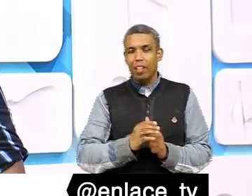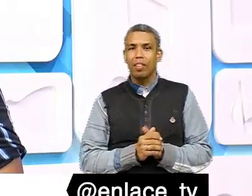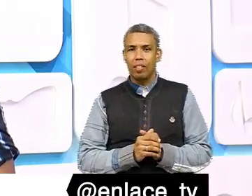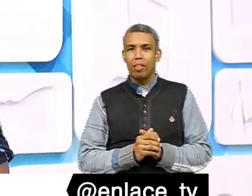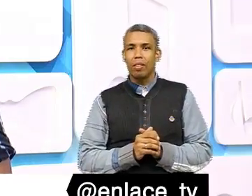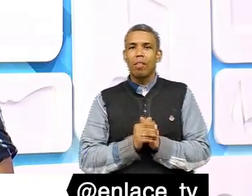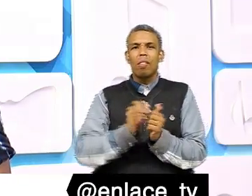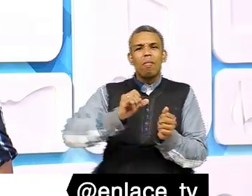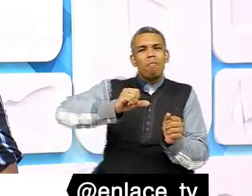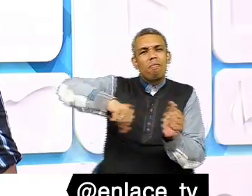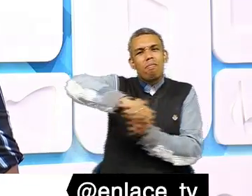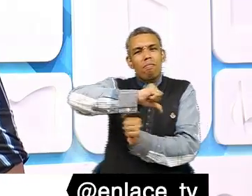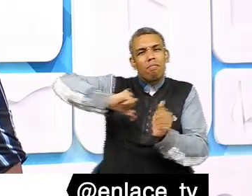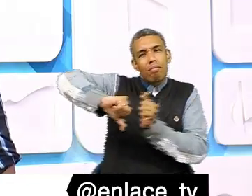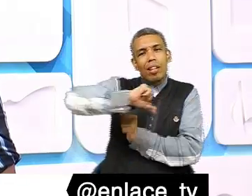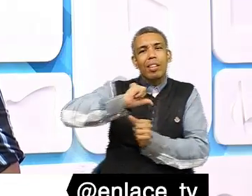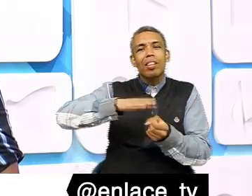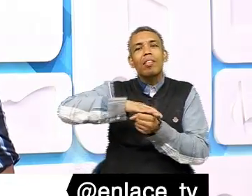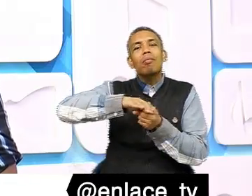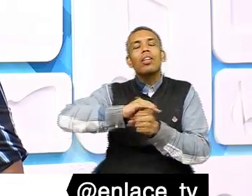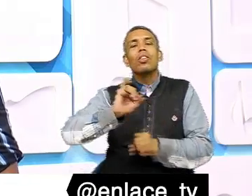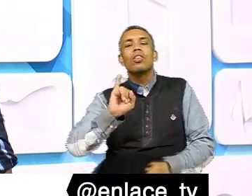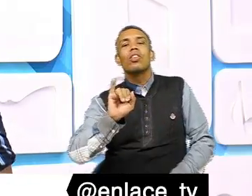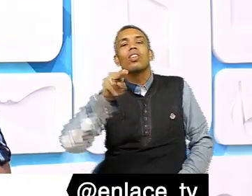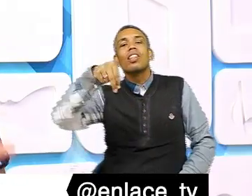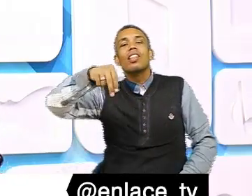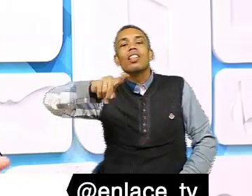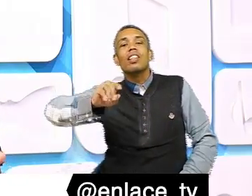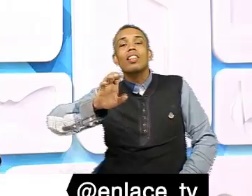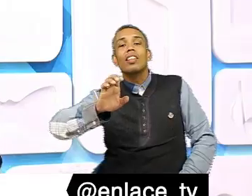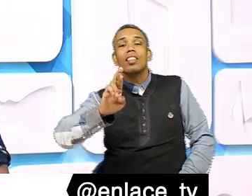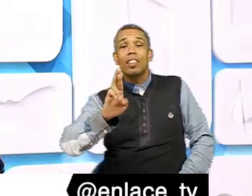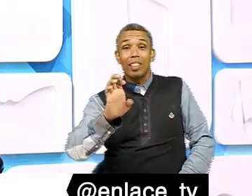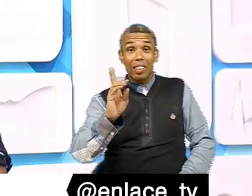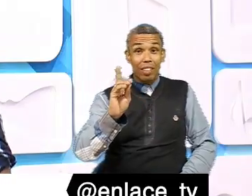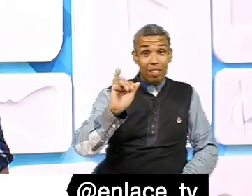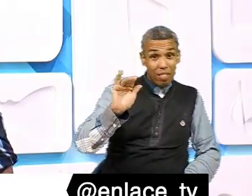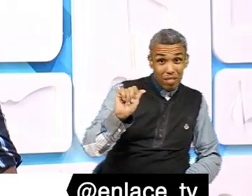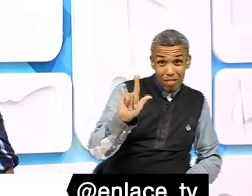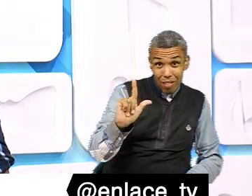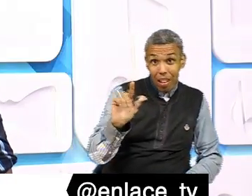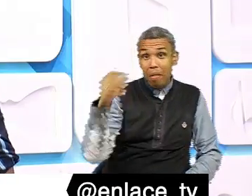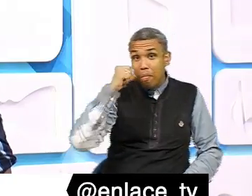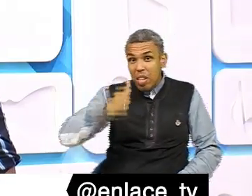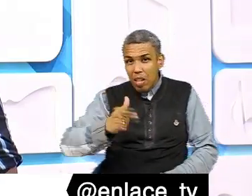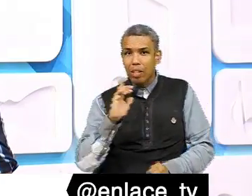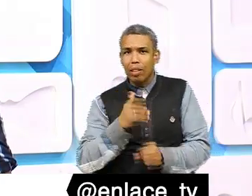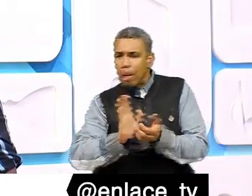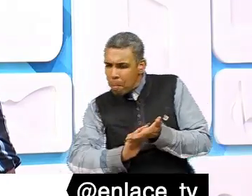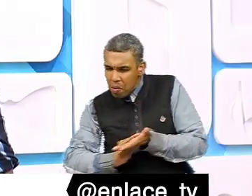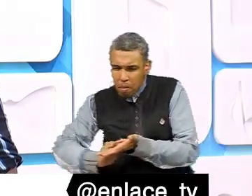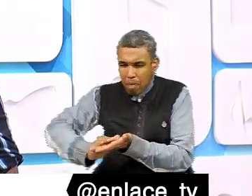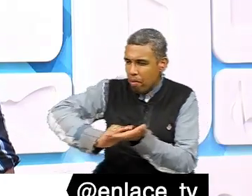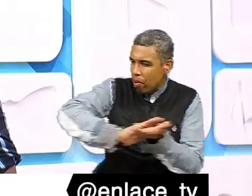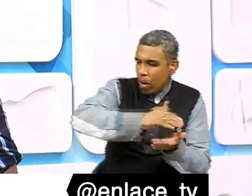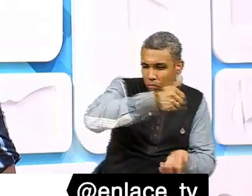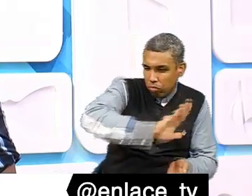barrio Inscredial. En esta oportunidad el parque contará con juegos infantiles, con ciclorruta y con gimnasio al aire